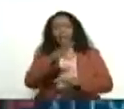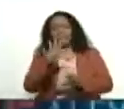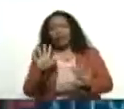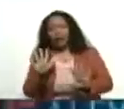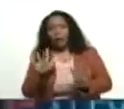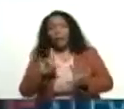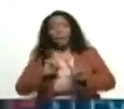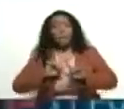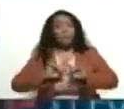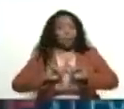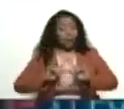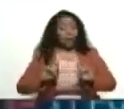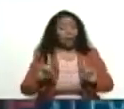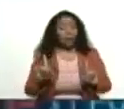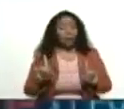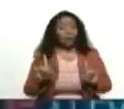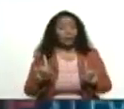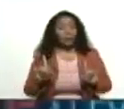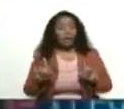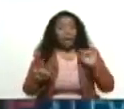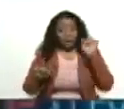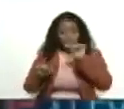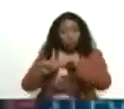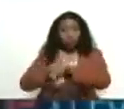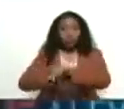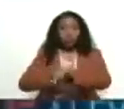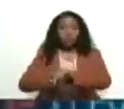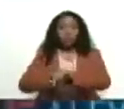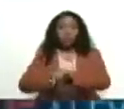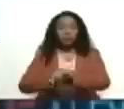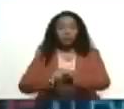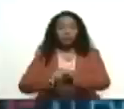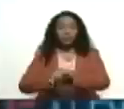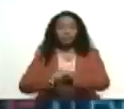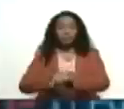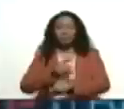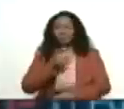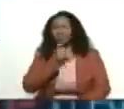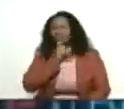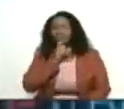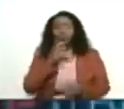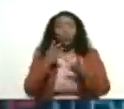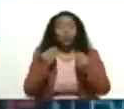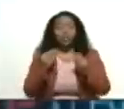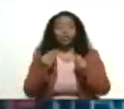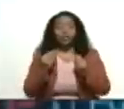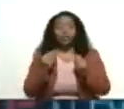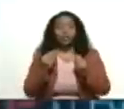Pero incluso en esos momentos de mayor dificultad,